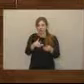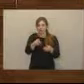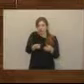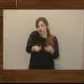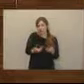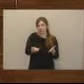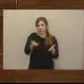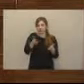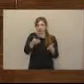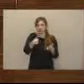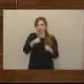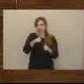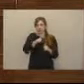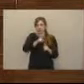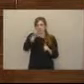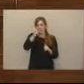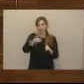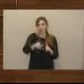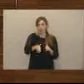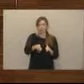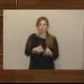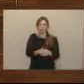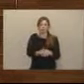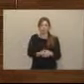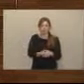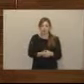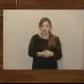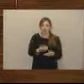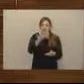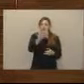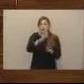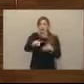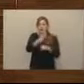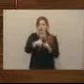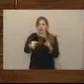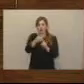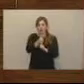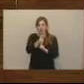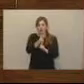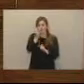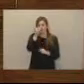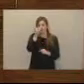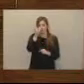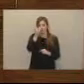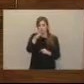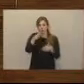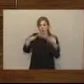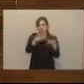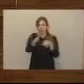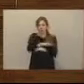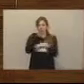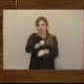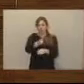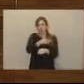espero un buen futuro como fotógrafo, sino que al final consigue es desenfocar el tema, porque más que orientar al Gobierno prefieren